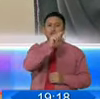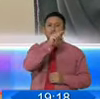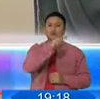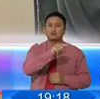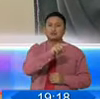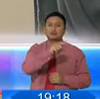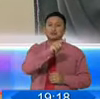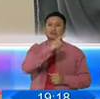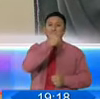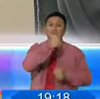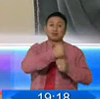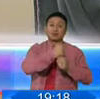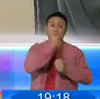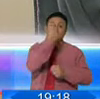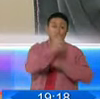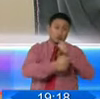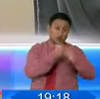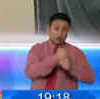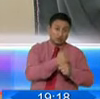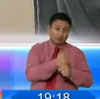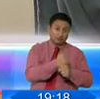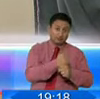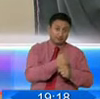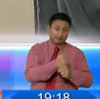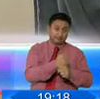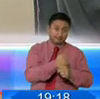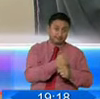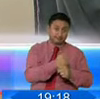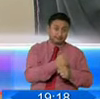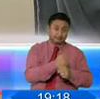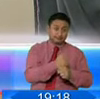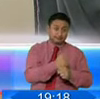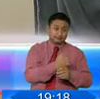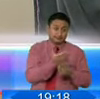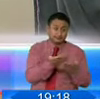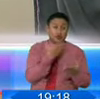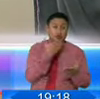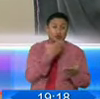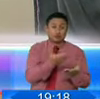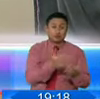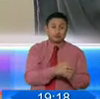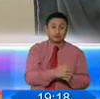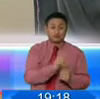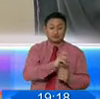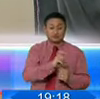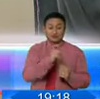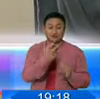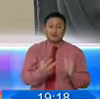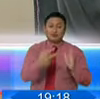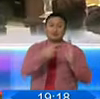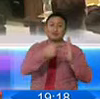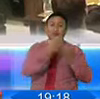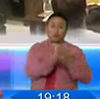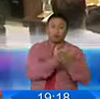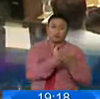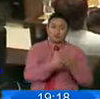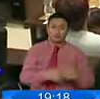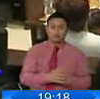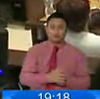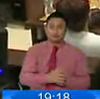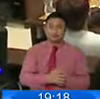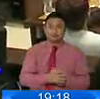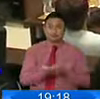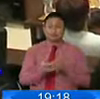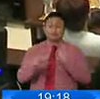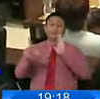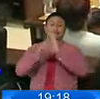empleos anuales. Y obviamente esto no podía darse si no hay reactivación económica. En todo caso, la ley